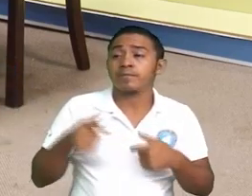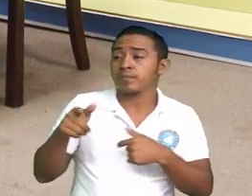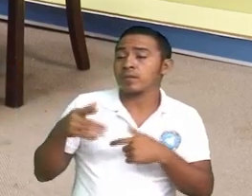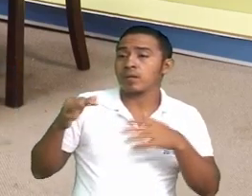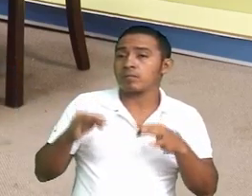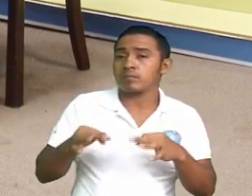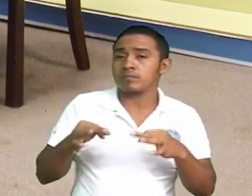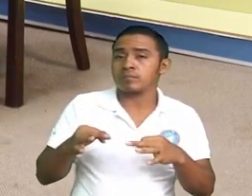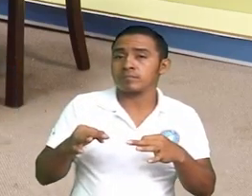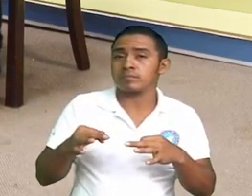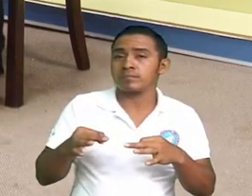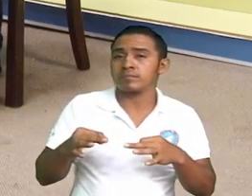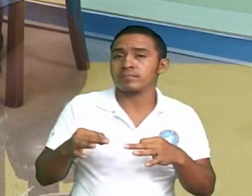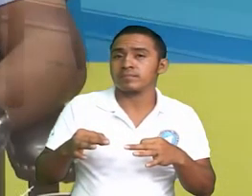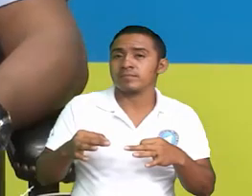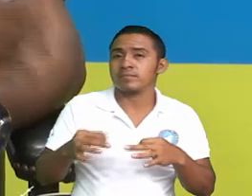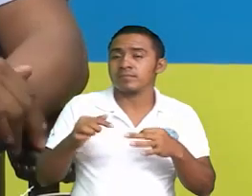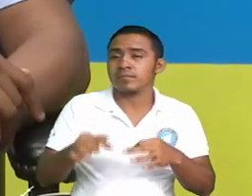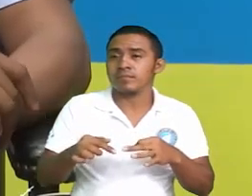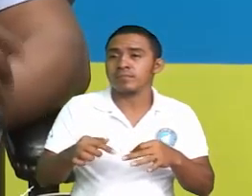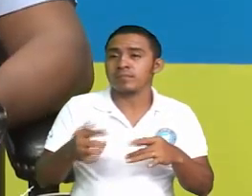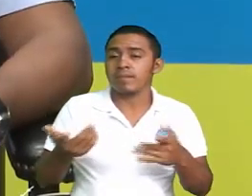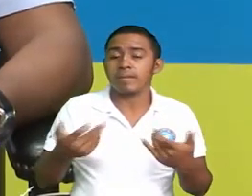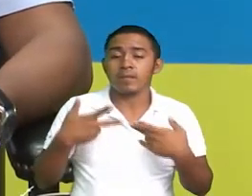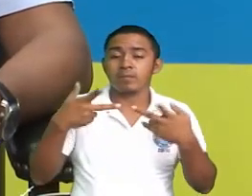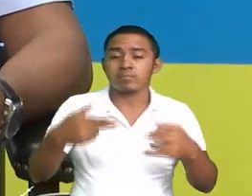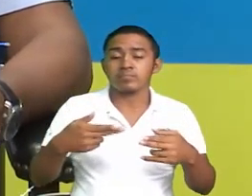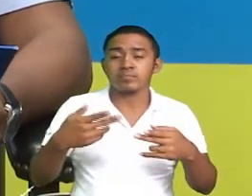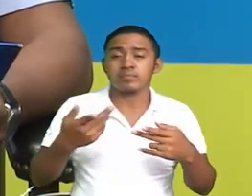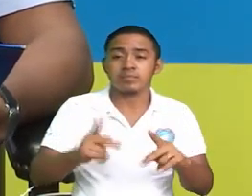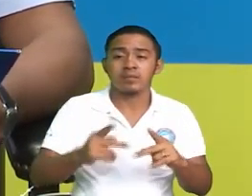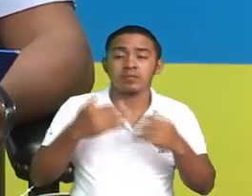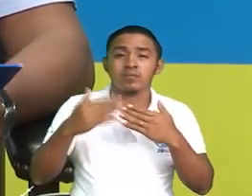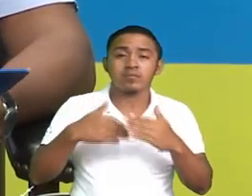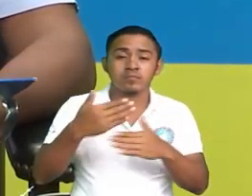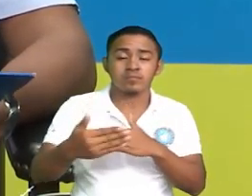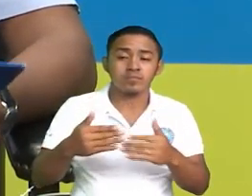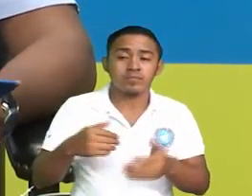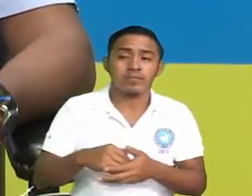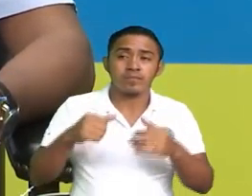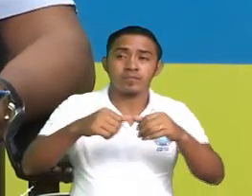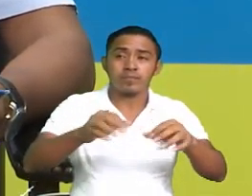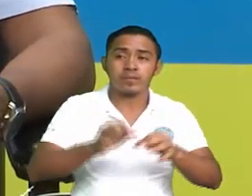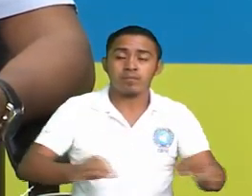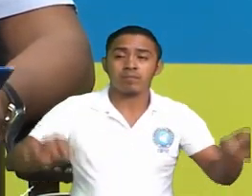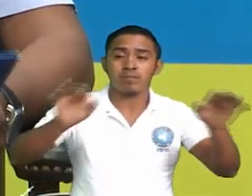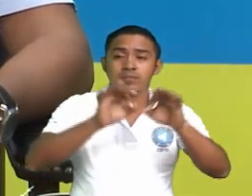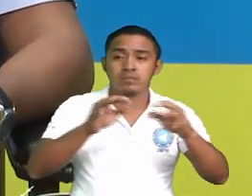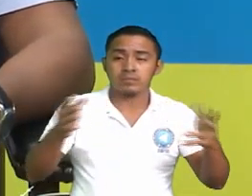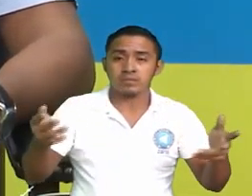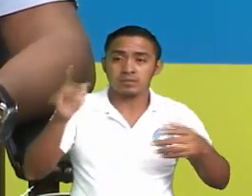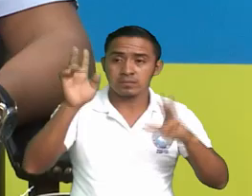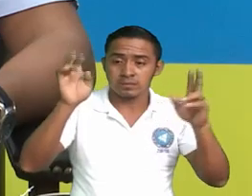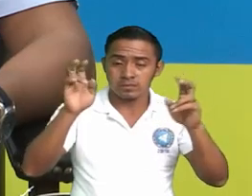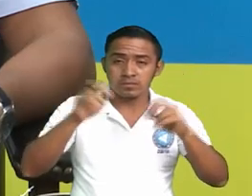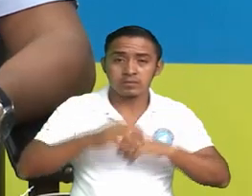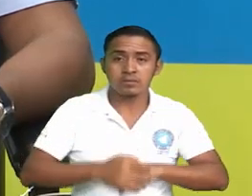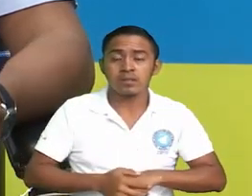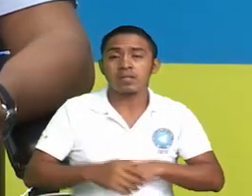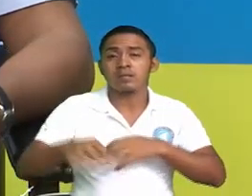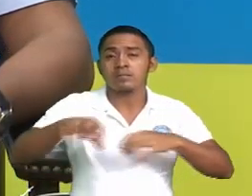licenciada, vamos a hacer una pausa. Cuando regresemos vamos a seguir hablando de este importante tema como es